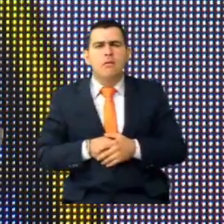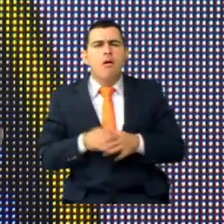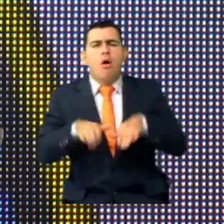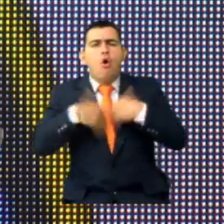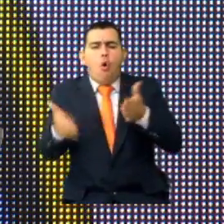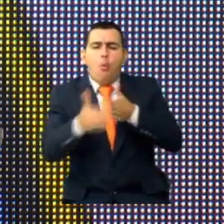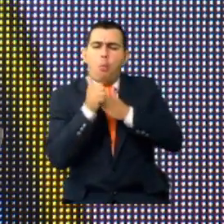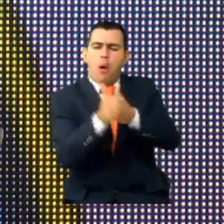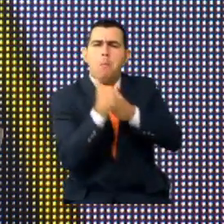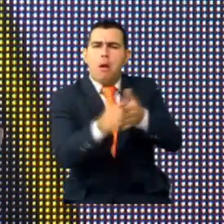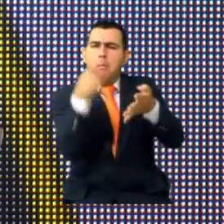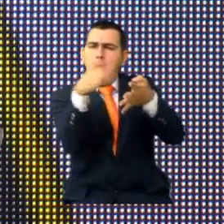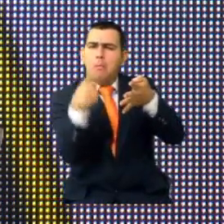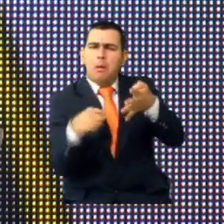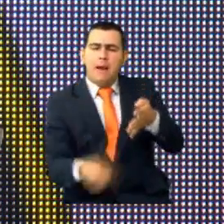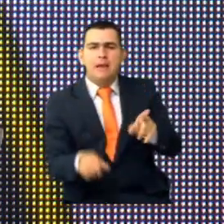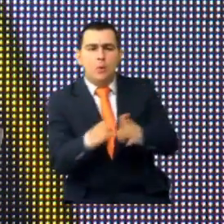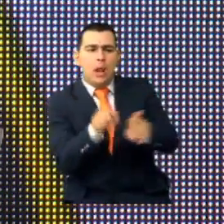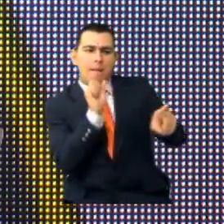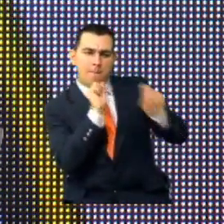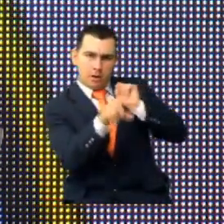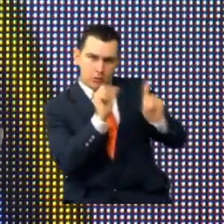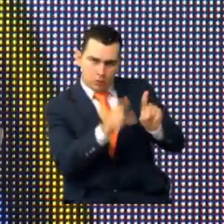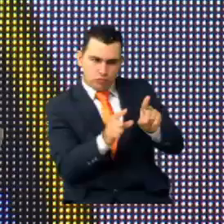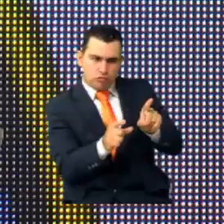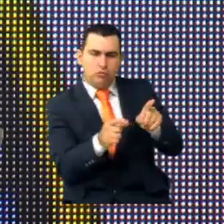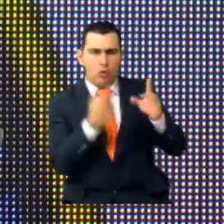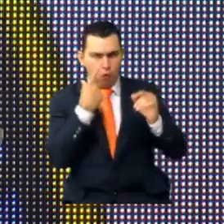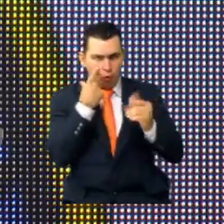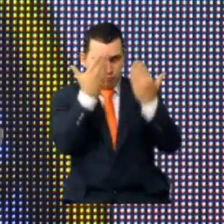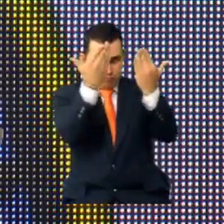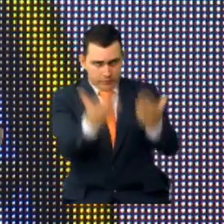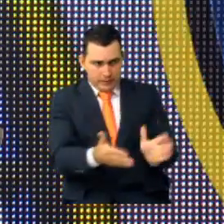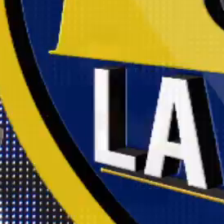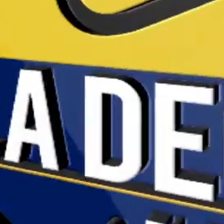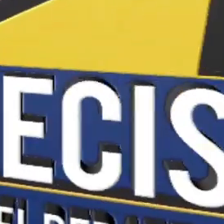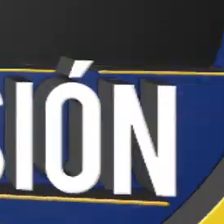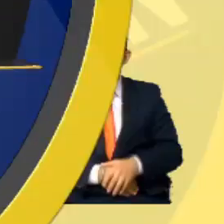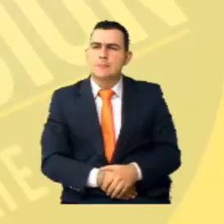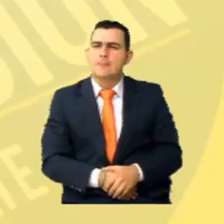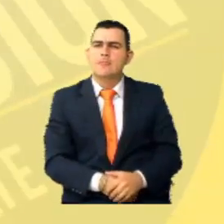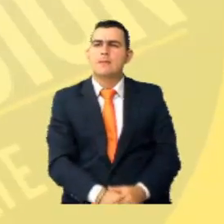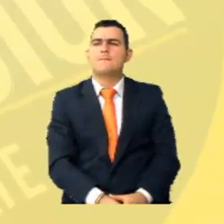los segmentos con preguntas programáticas será de la siguiente manera.